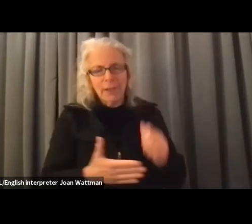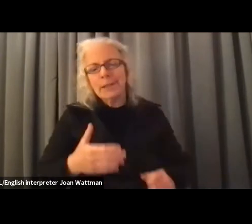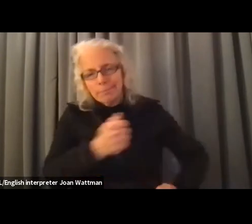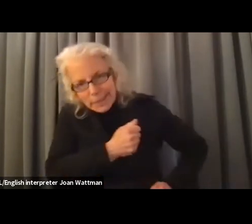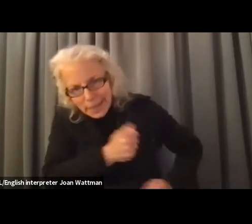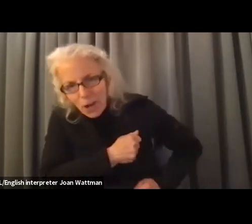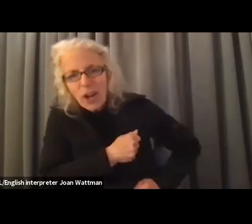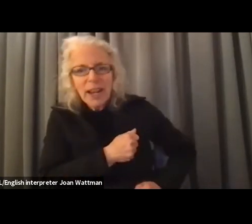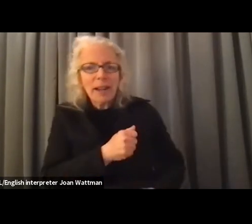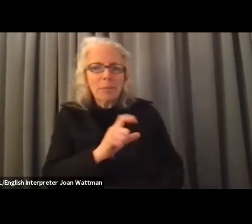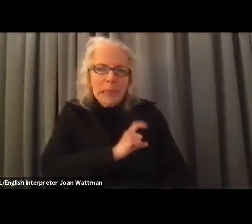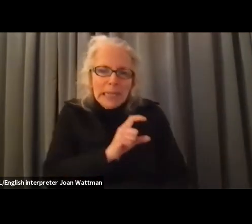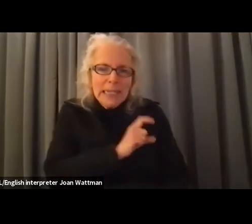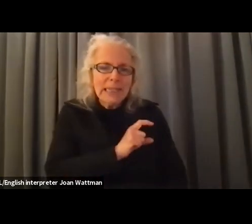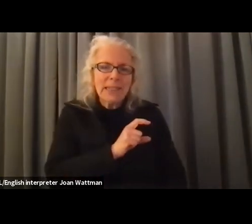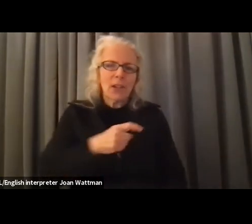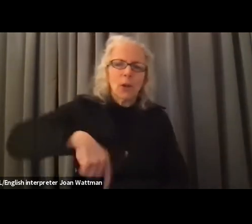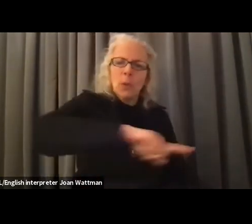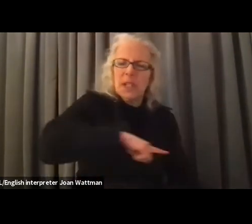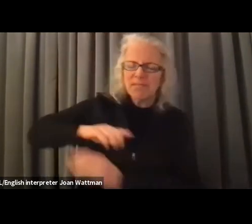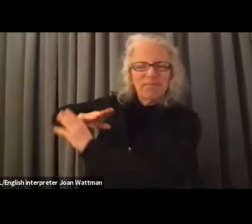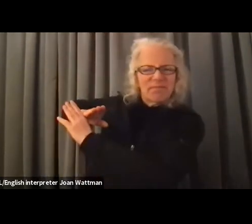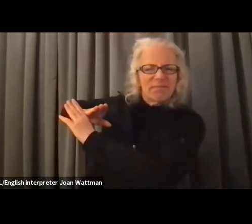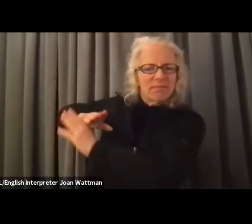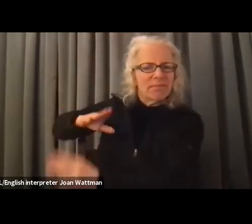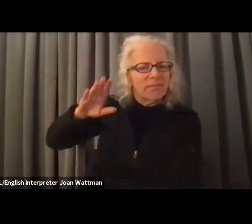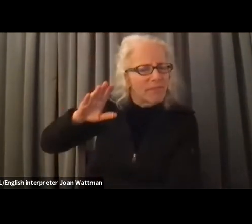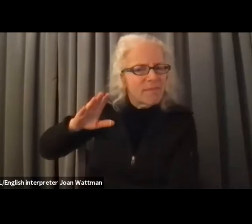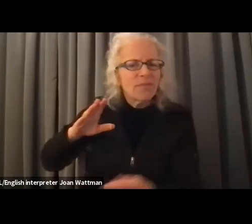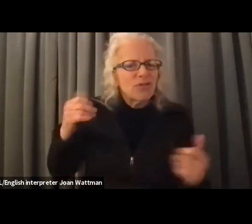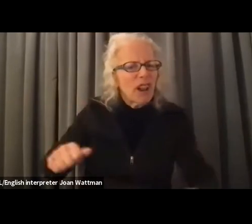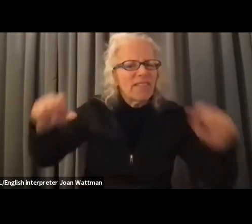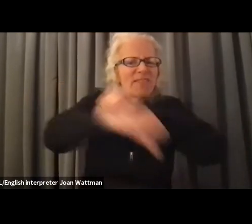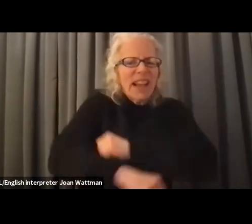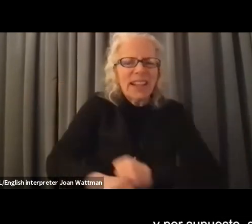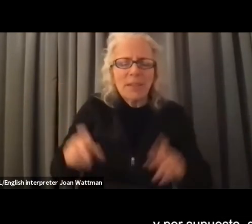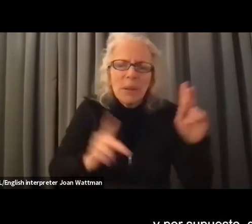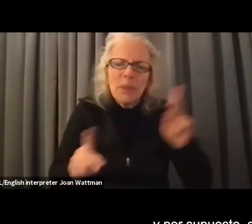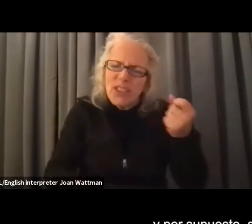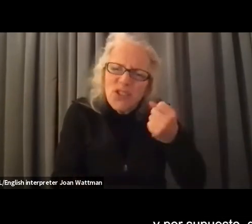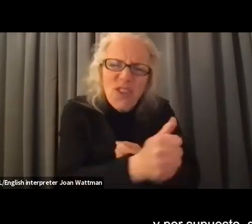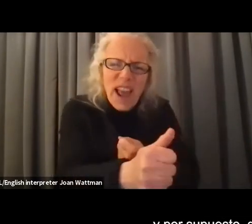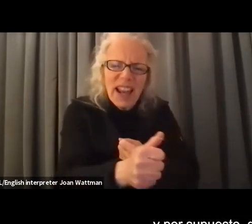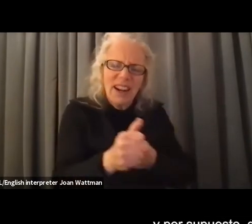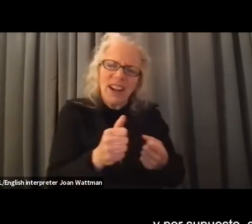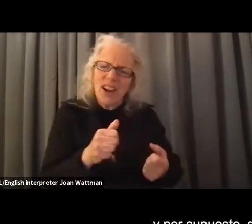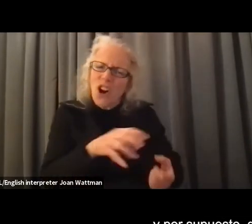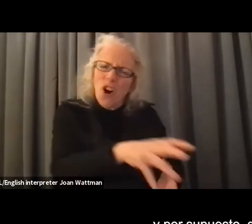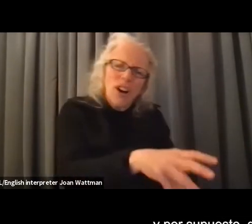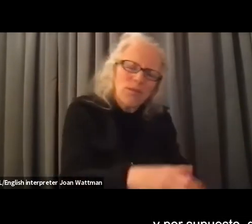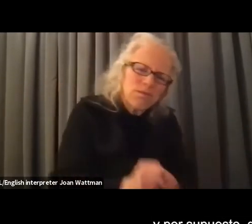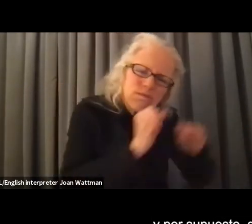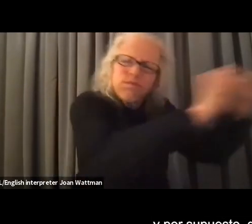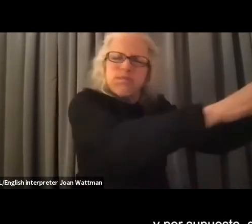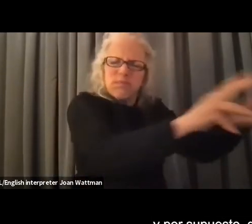un sufrimiento excesivo de lo que ha sido la violencia, la represión y, por supuesto, desde